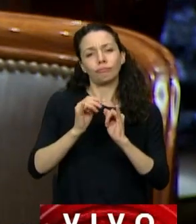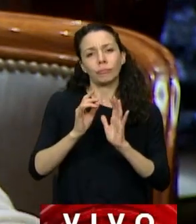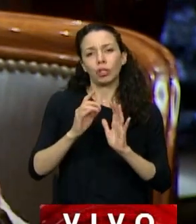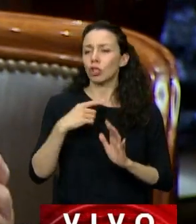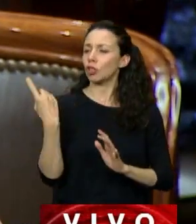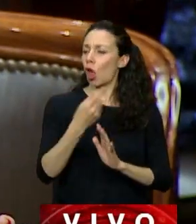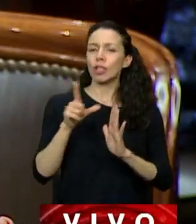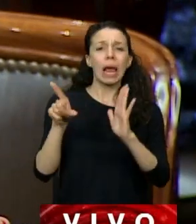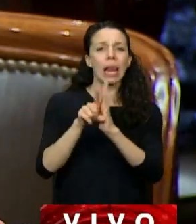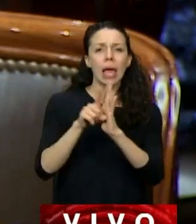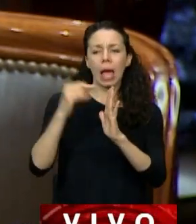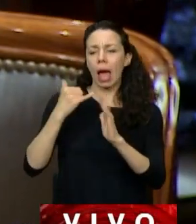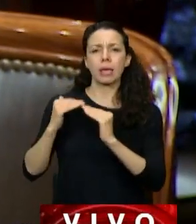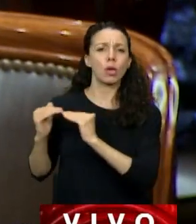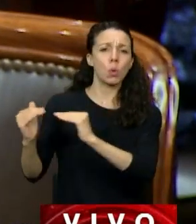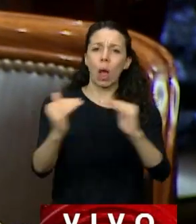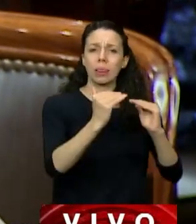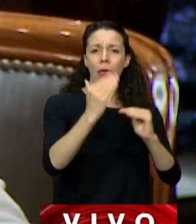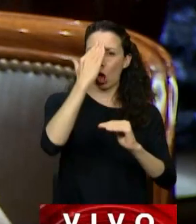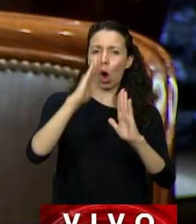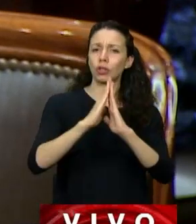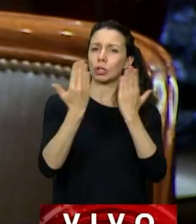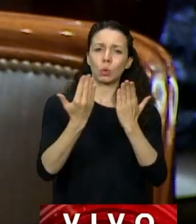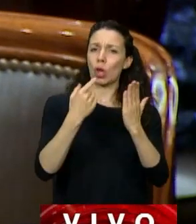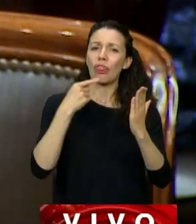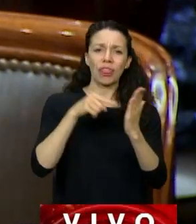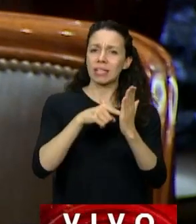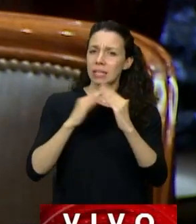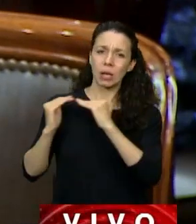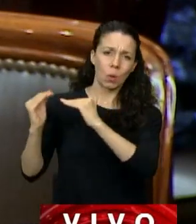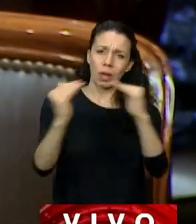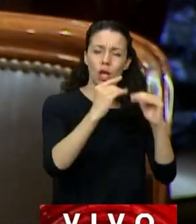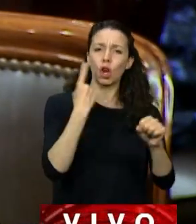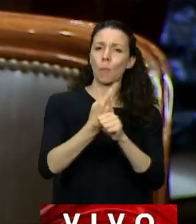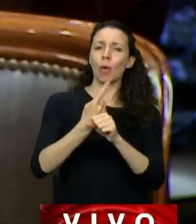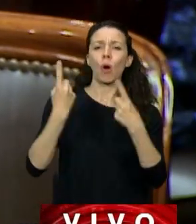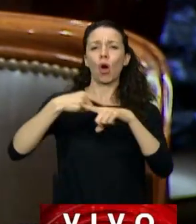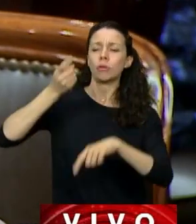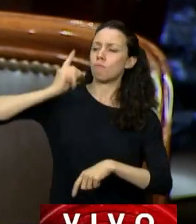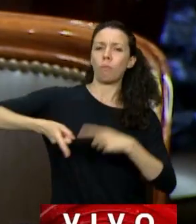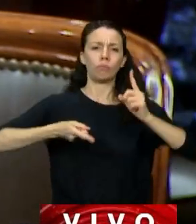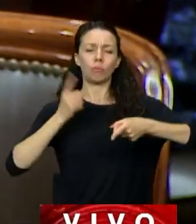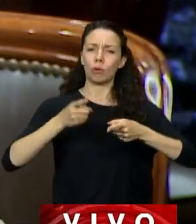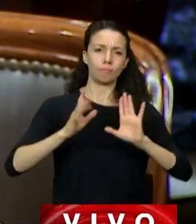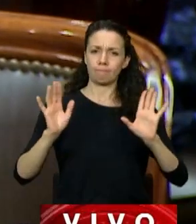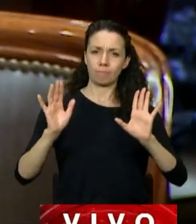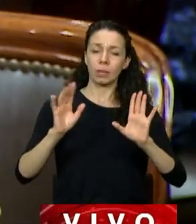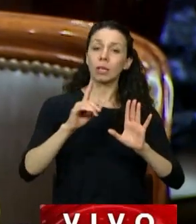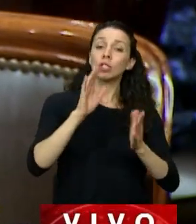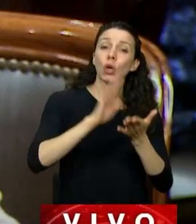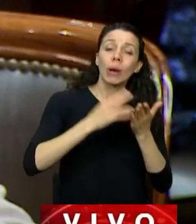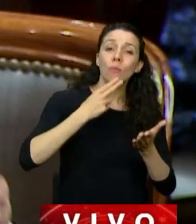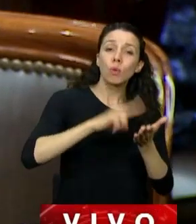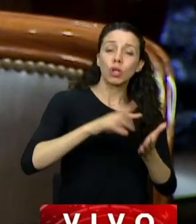iguales ante la ley, esta es una máxima de nuestra Constitución, pero no hay que hacer las cosas intempestivamente. Mire, lo que es el impuesto a la ganancia del